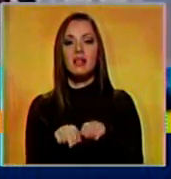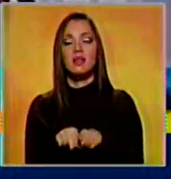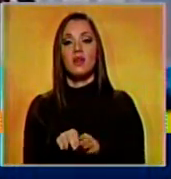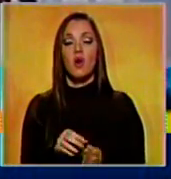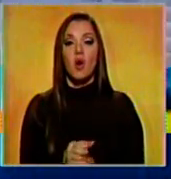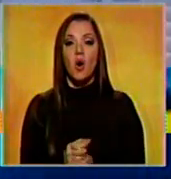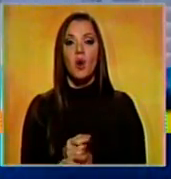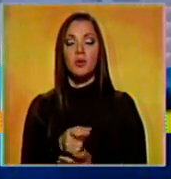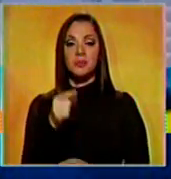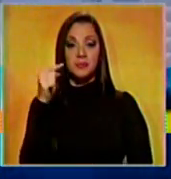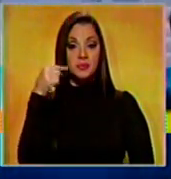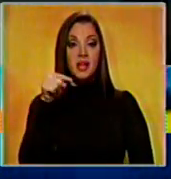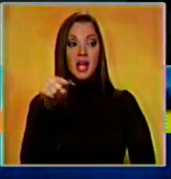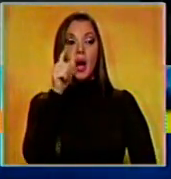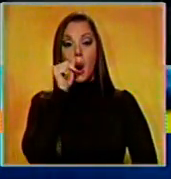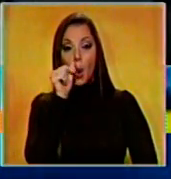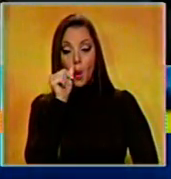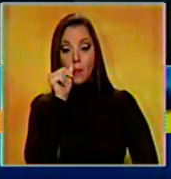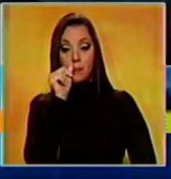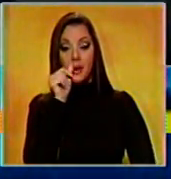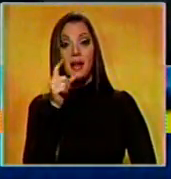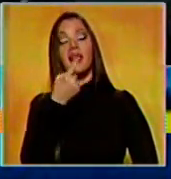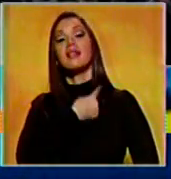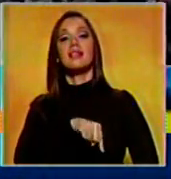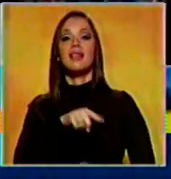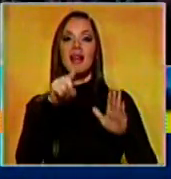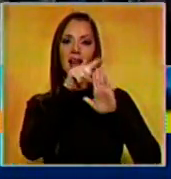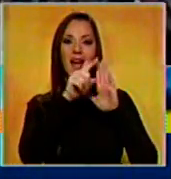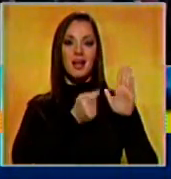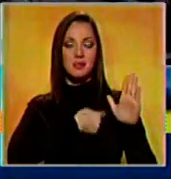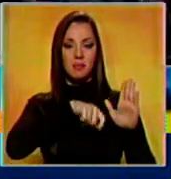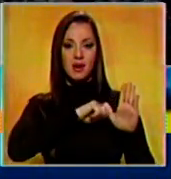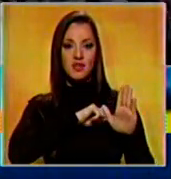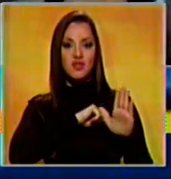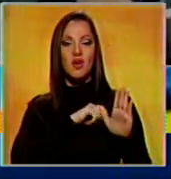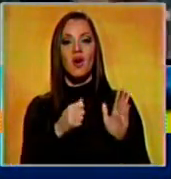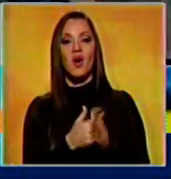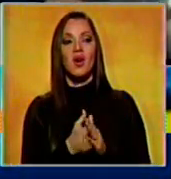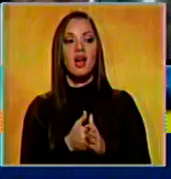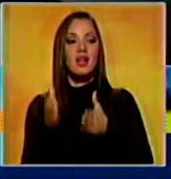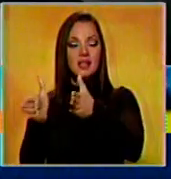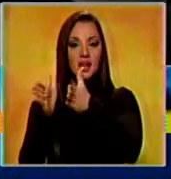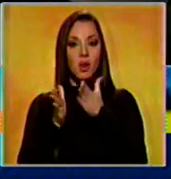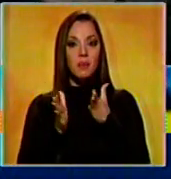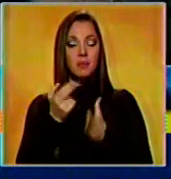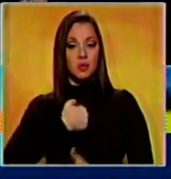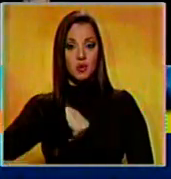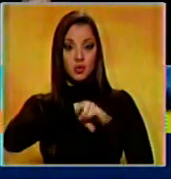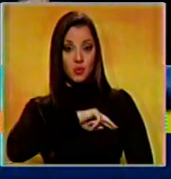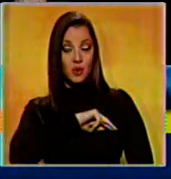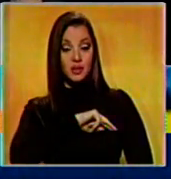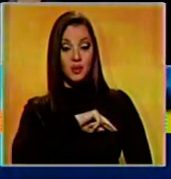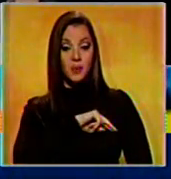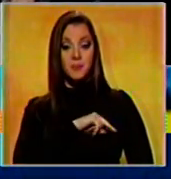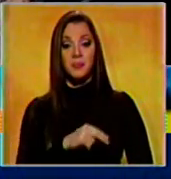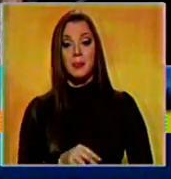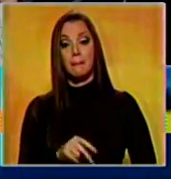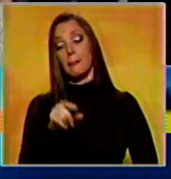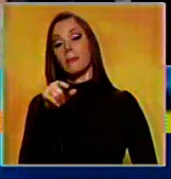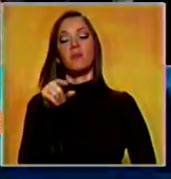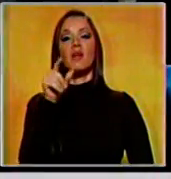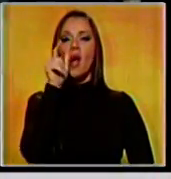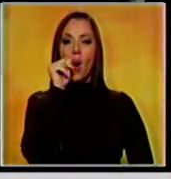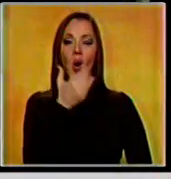Crecho Encerrado. Enrique Iglesias encabeza la lista de nominados a los premios en Lo Nuestro con 10 menciones. Romeo Santos le sigue